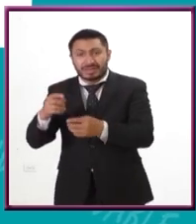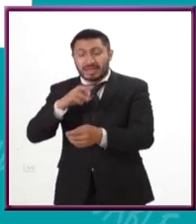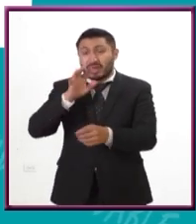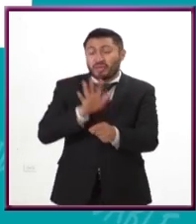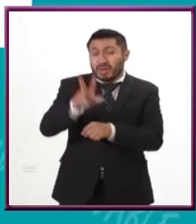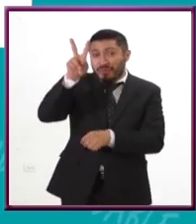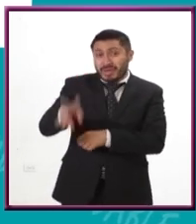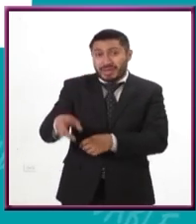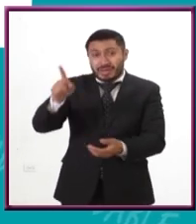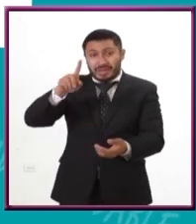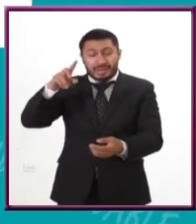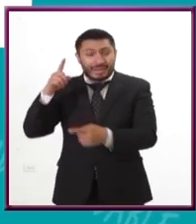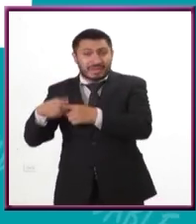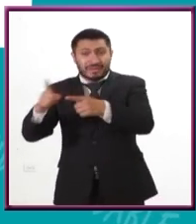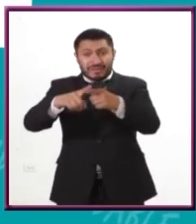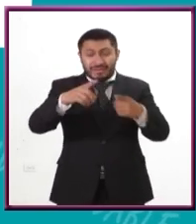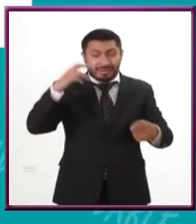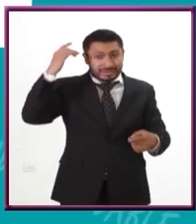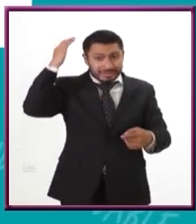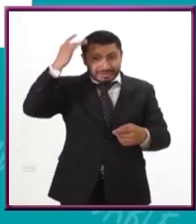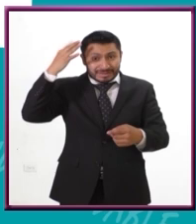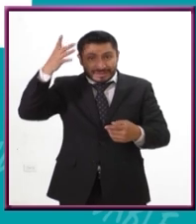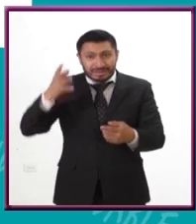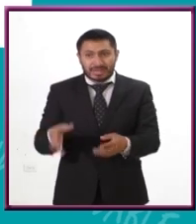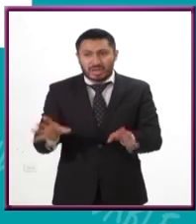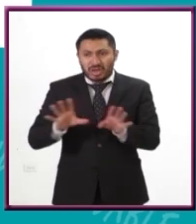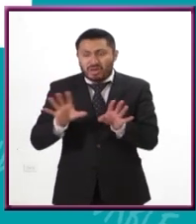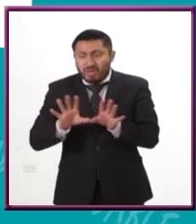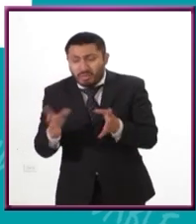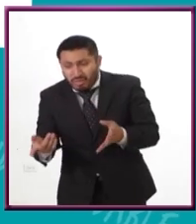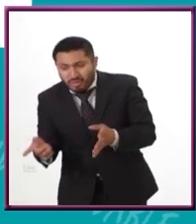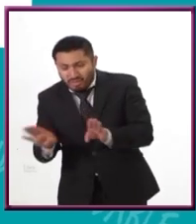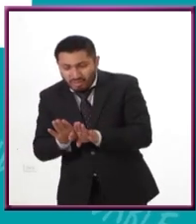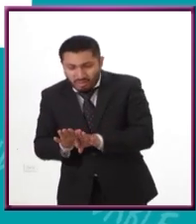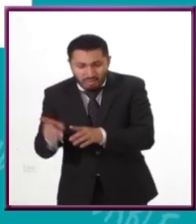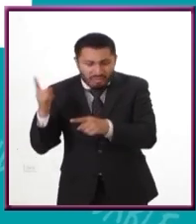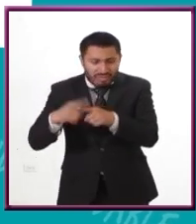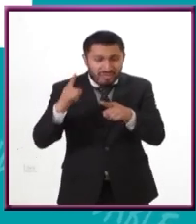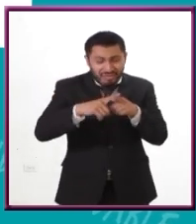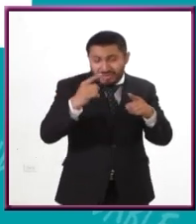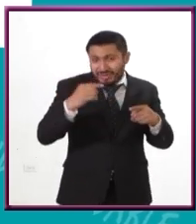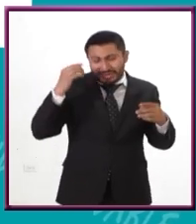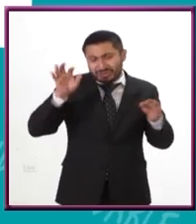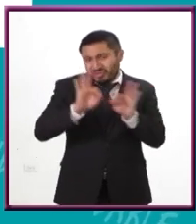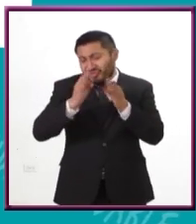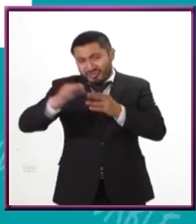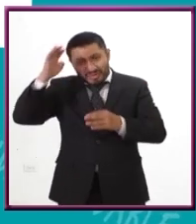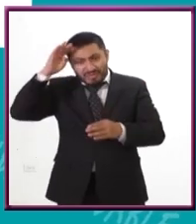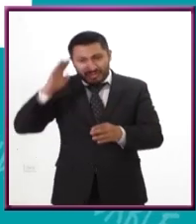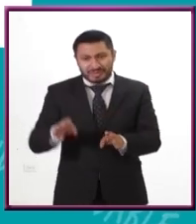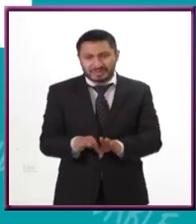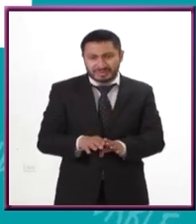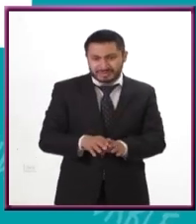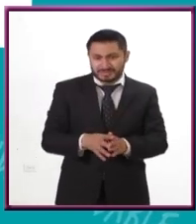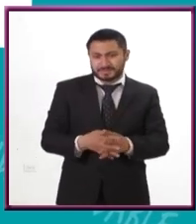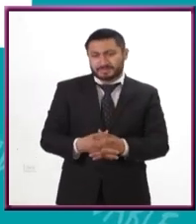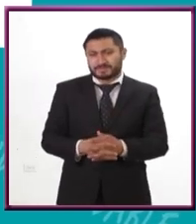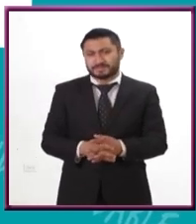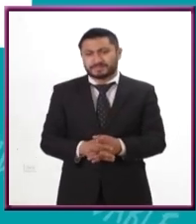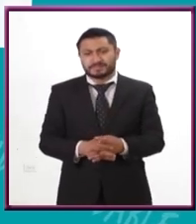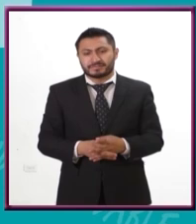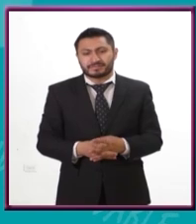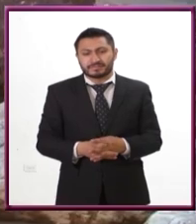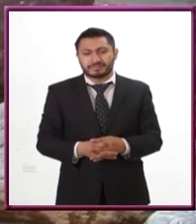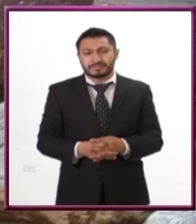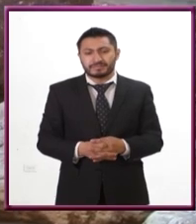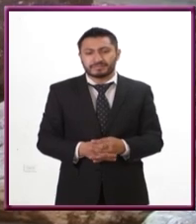de la neurodiversidad han incluido actividades similares a las de otras diversidades humanas, entre ellas desigualdad de poder